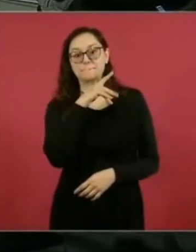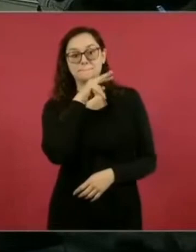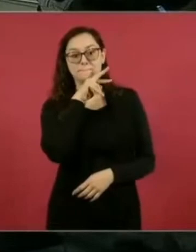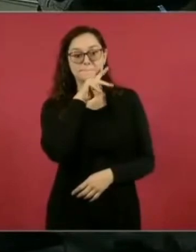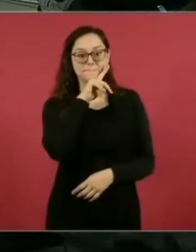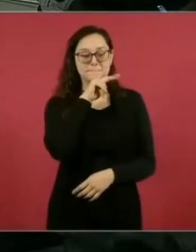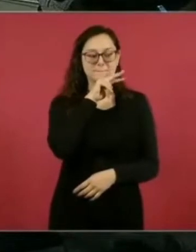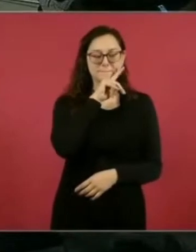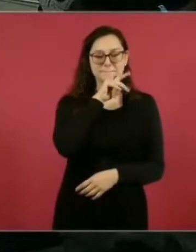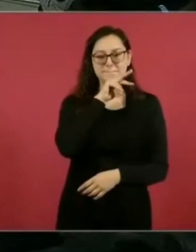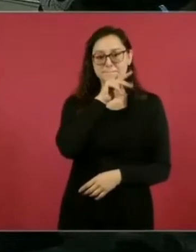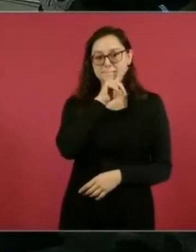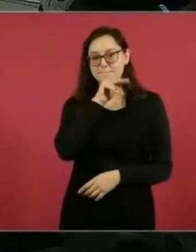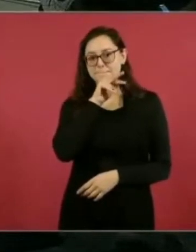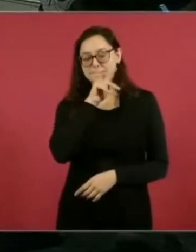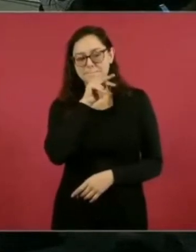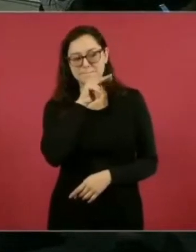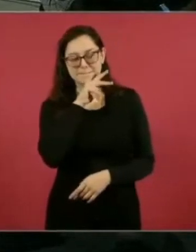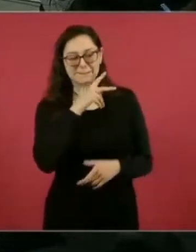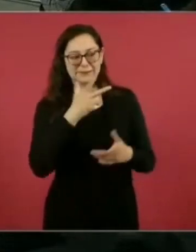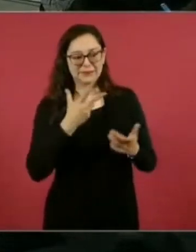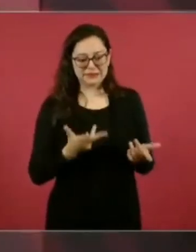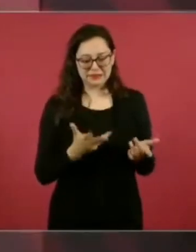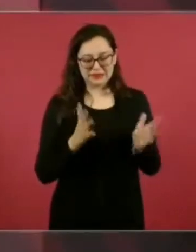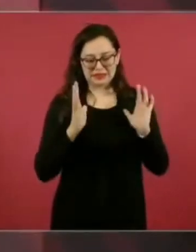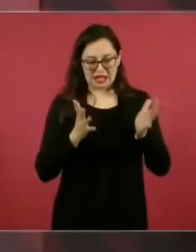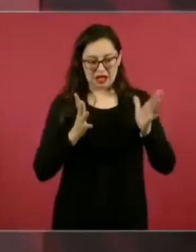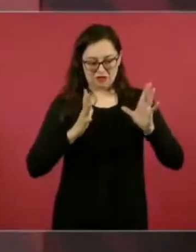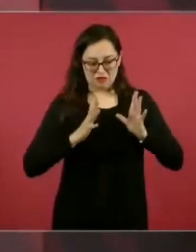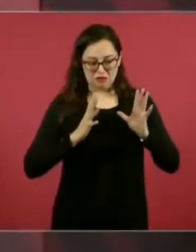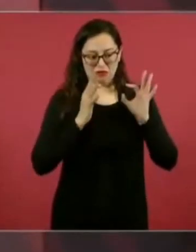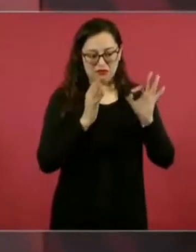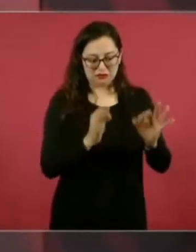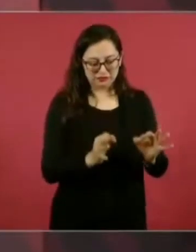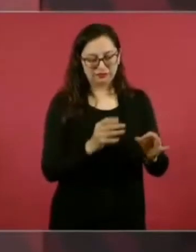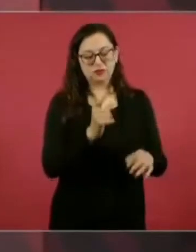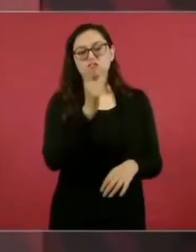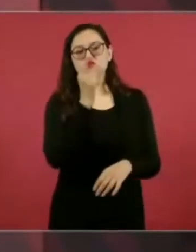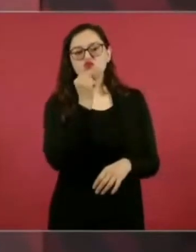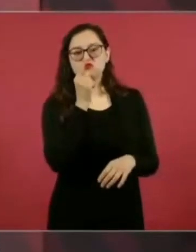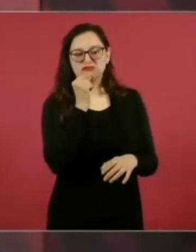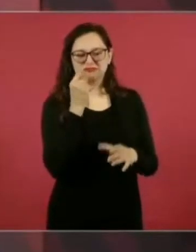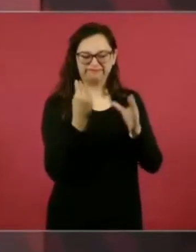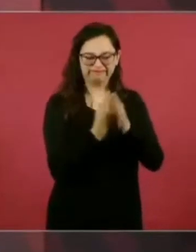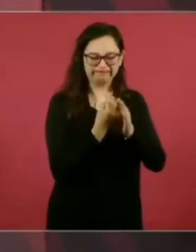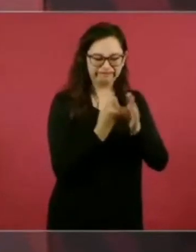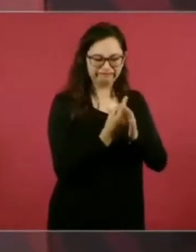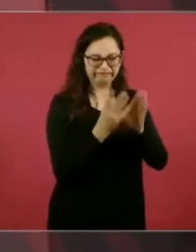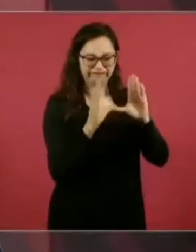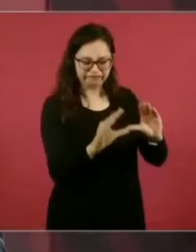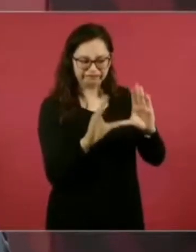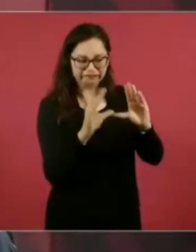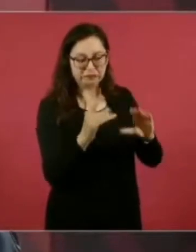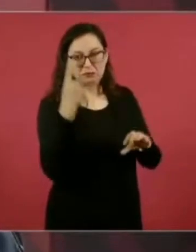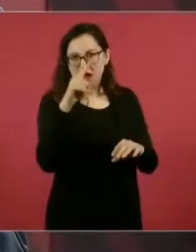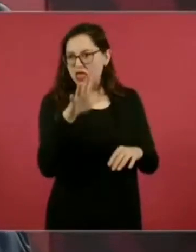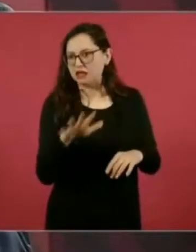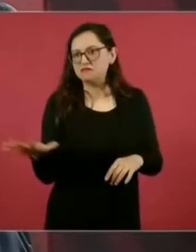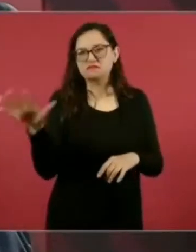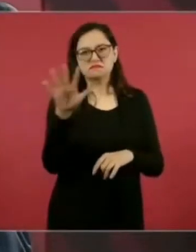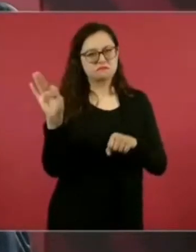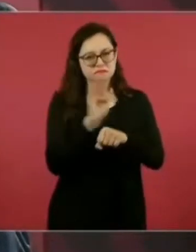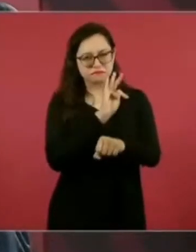crear para garantizar la paz, la tranquilidad del país, para la protección de los mexicanos,